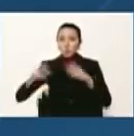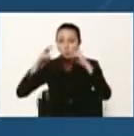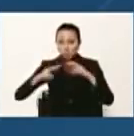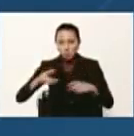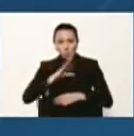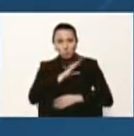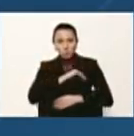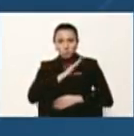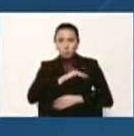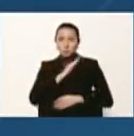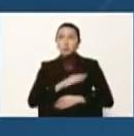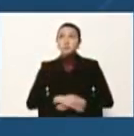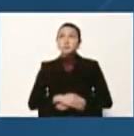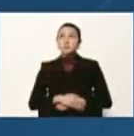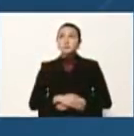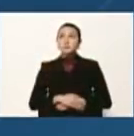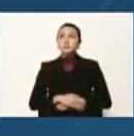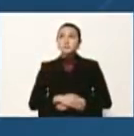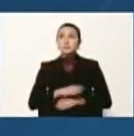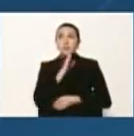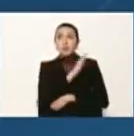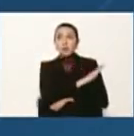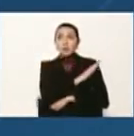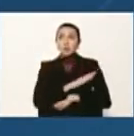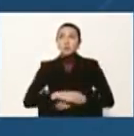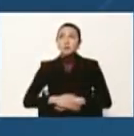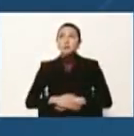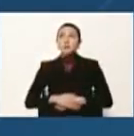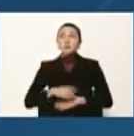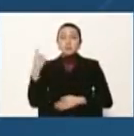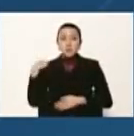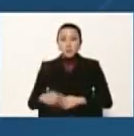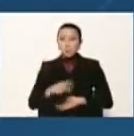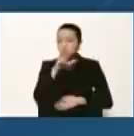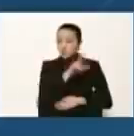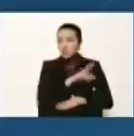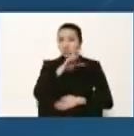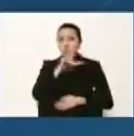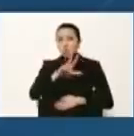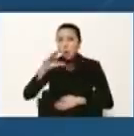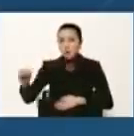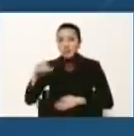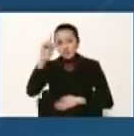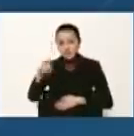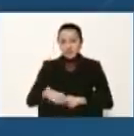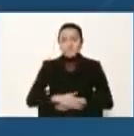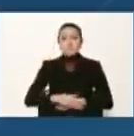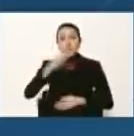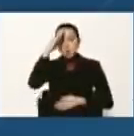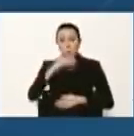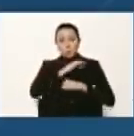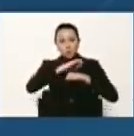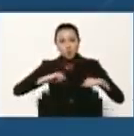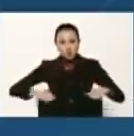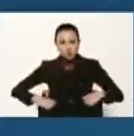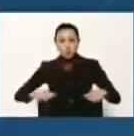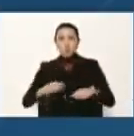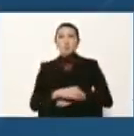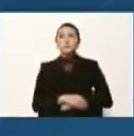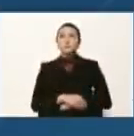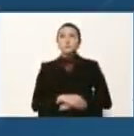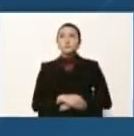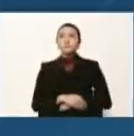investigación criminalística del 6CPC, tenemos 330 de nuestra Guardia Nacional. Quiero